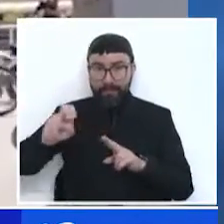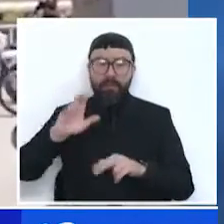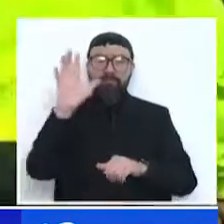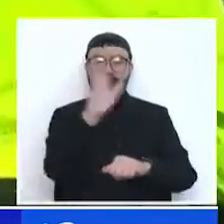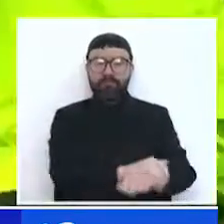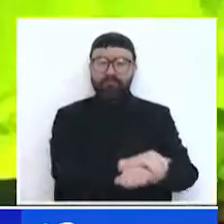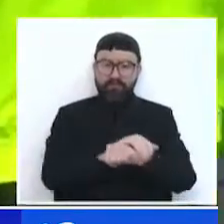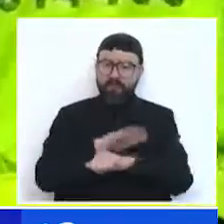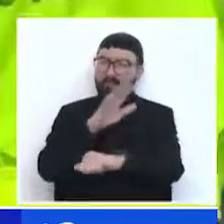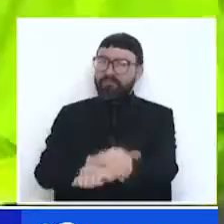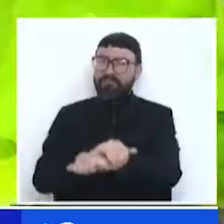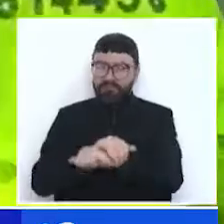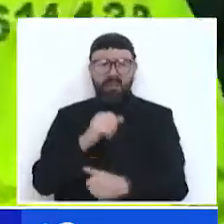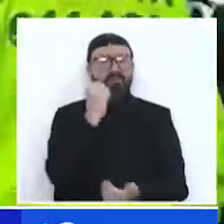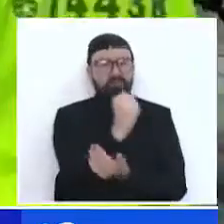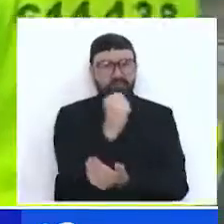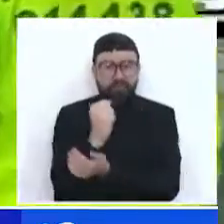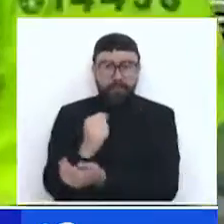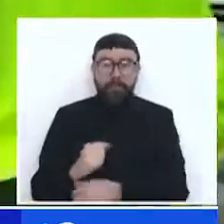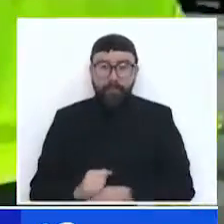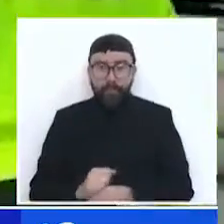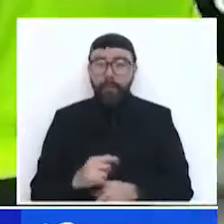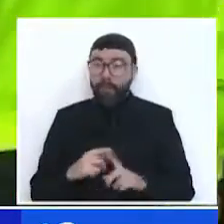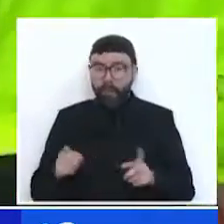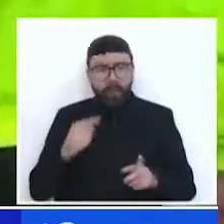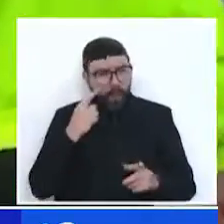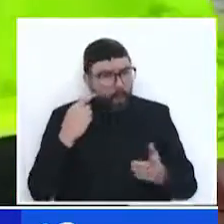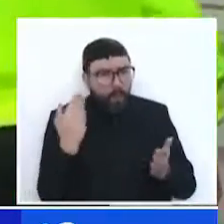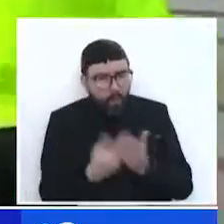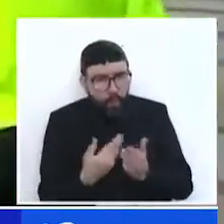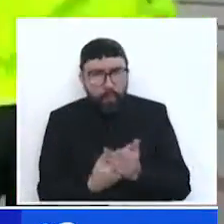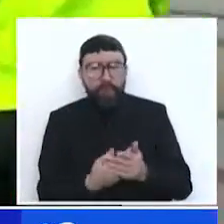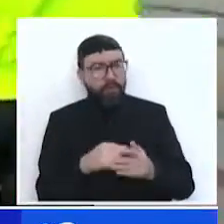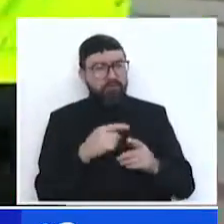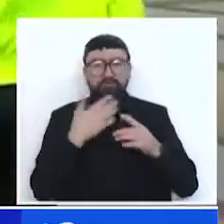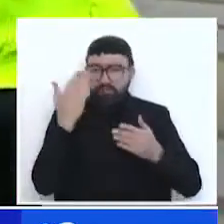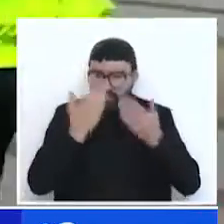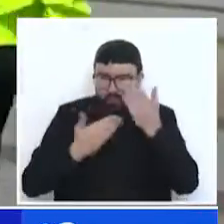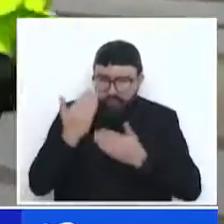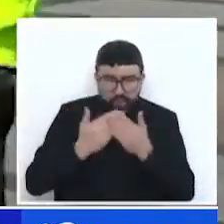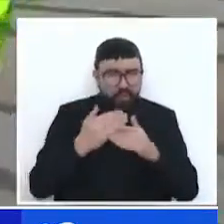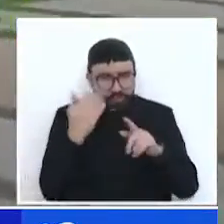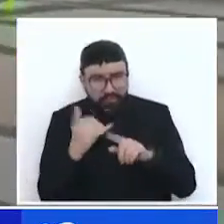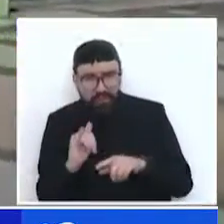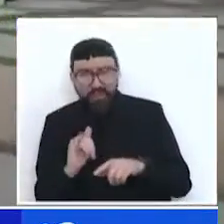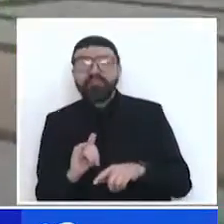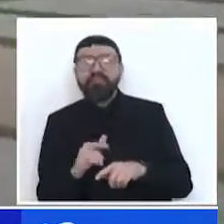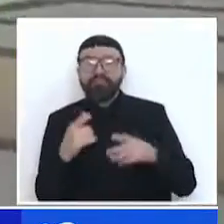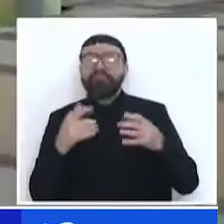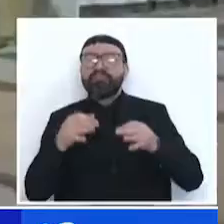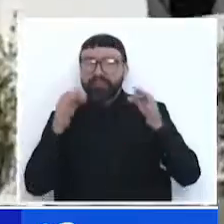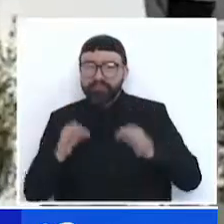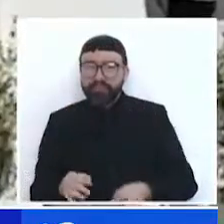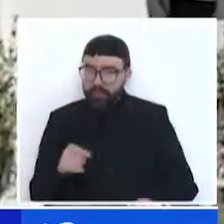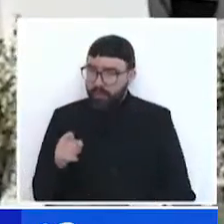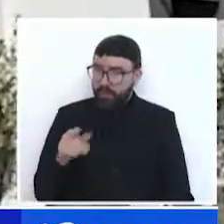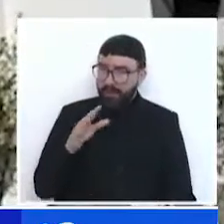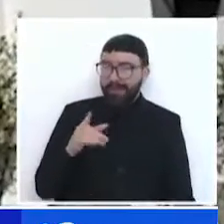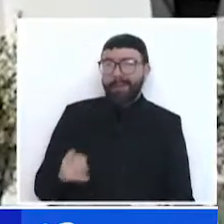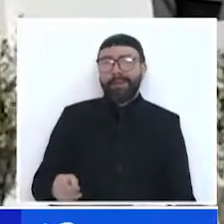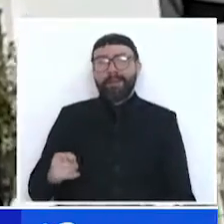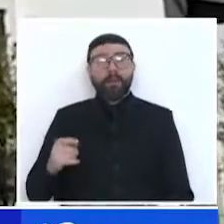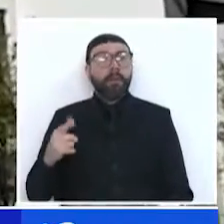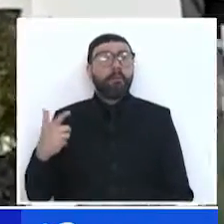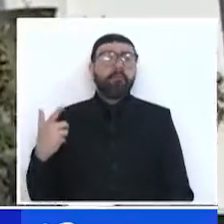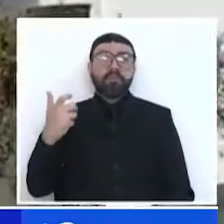por homicidio. Sin embargo, gracias a las evidencias y acervo probatorio recopilado, se logró establecer que se trataría de una bala